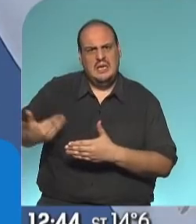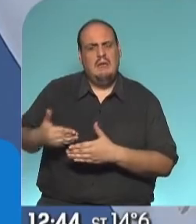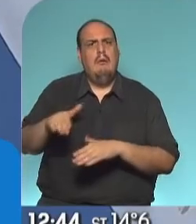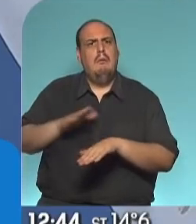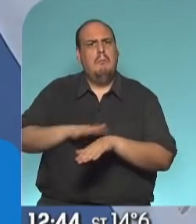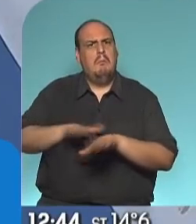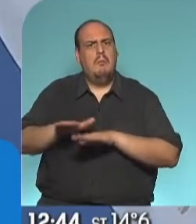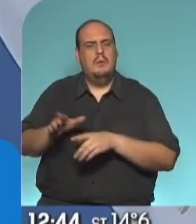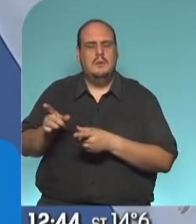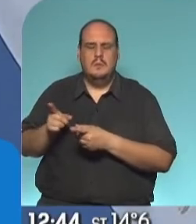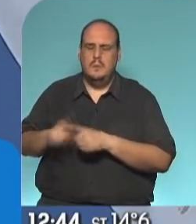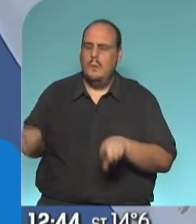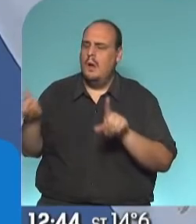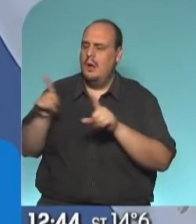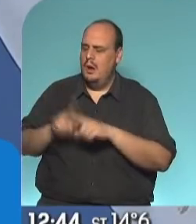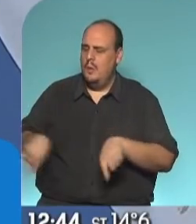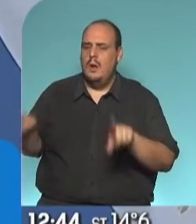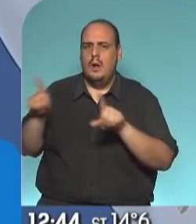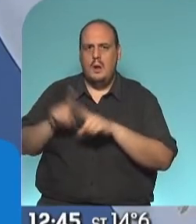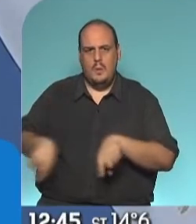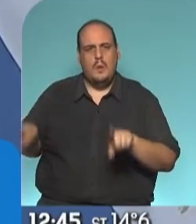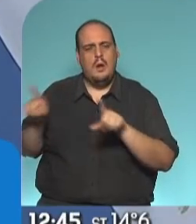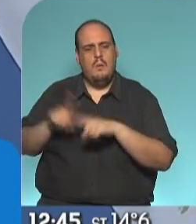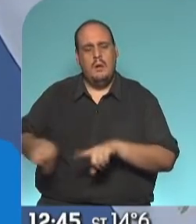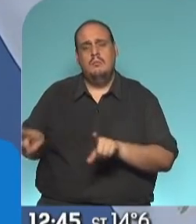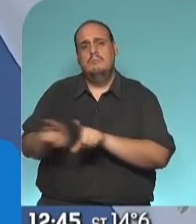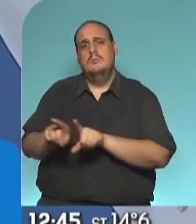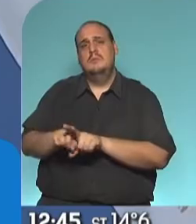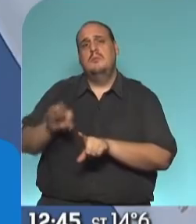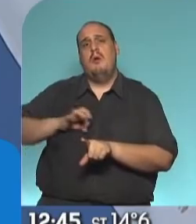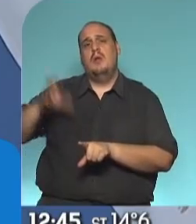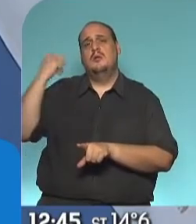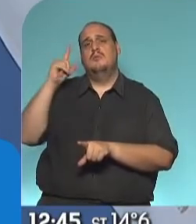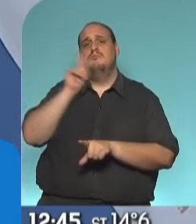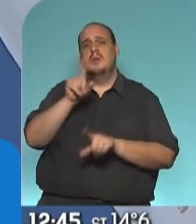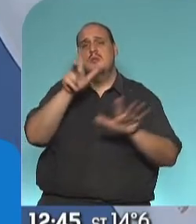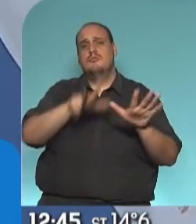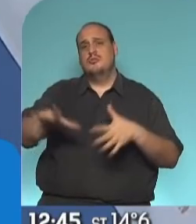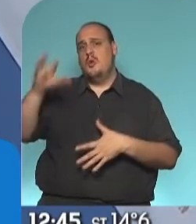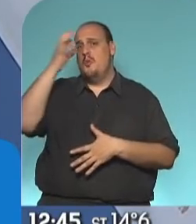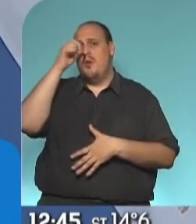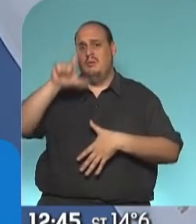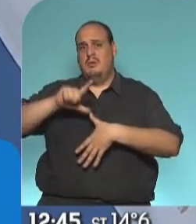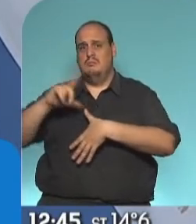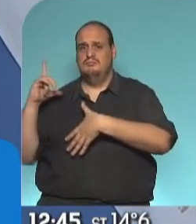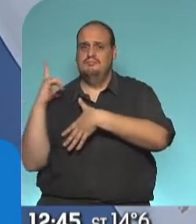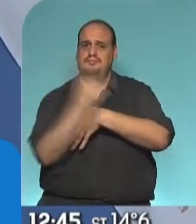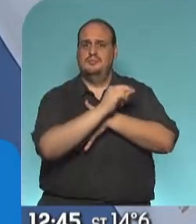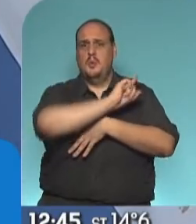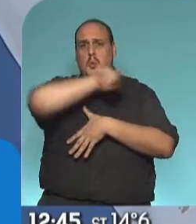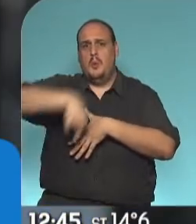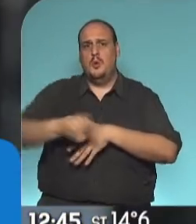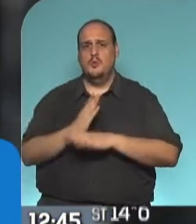repitiendo, como en aquella década de 1820, que lo vio dejar el continente para no volver